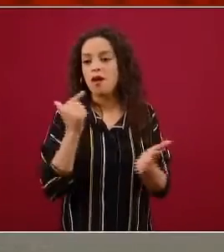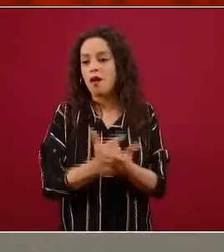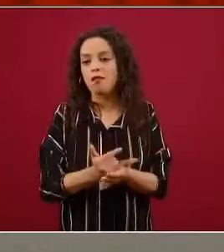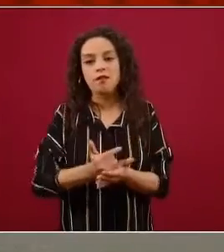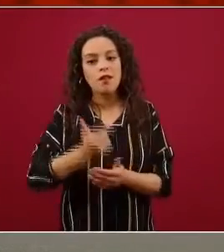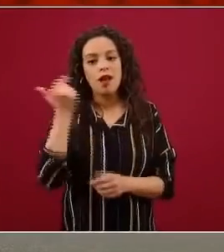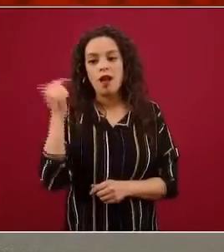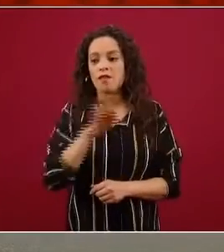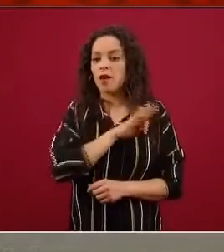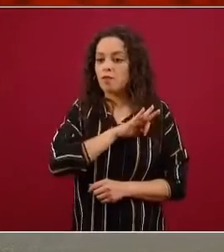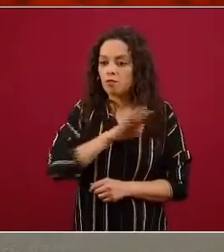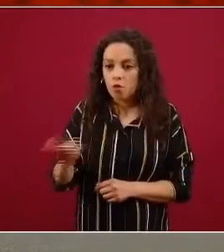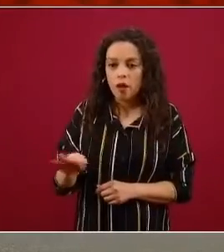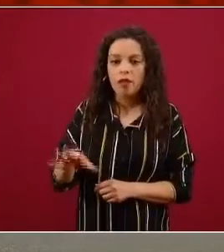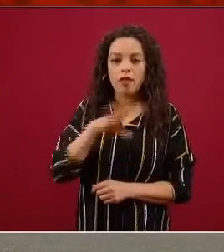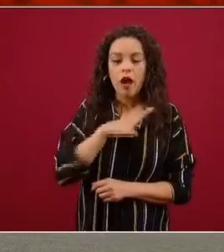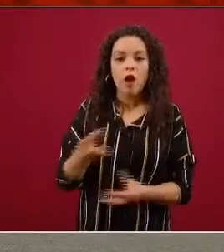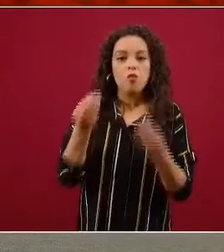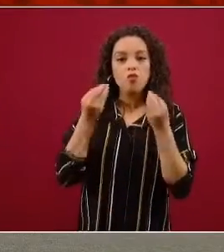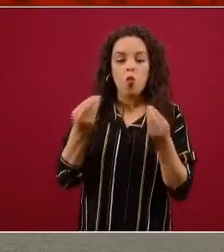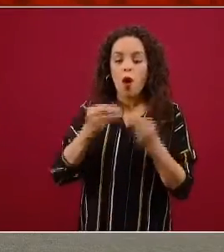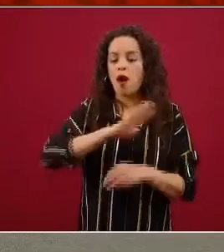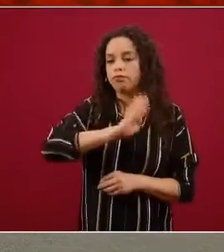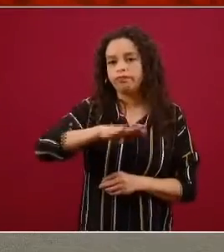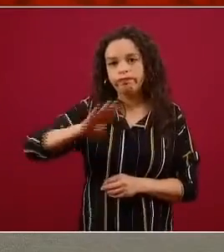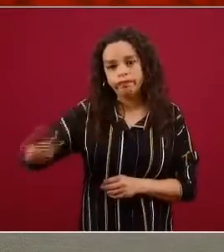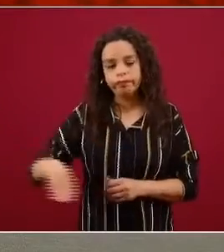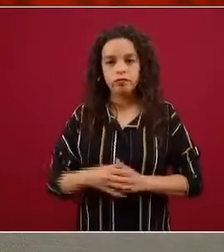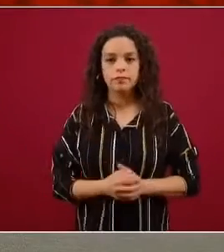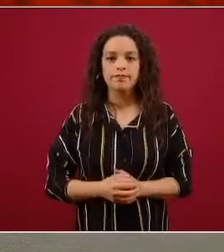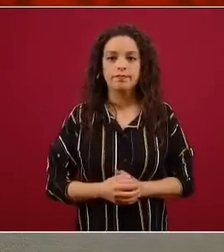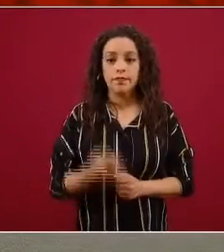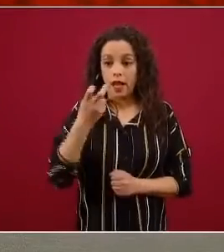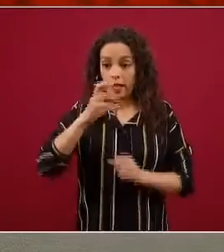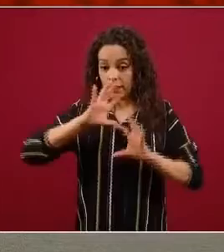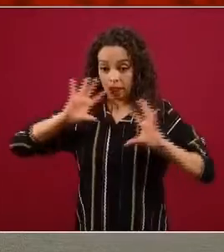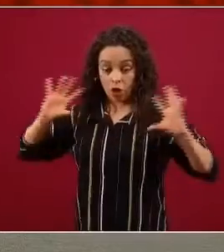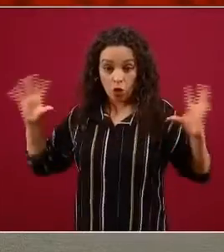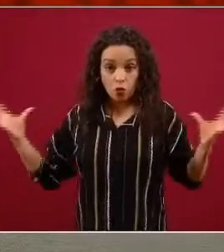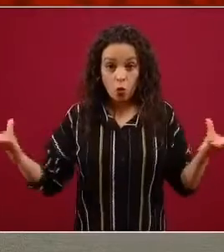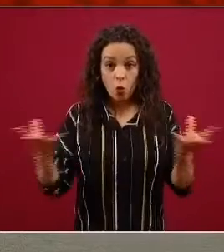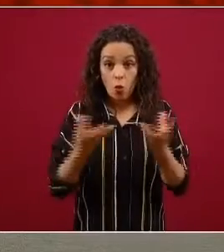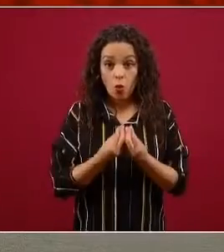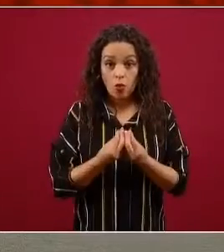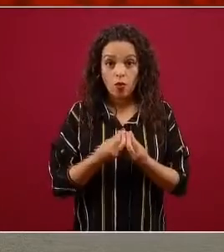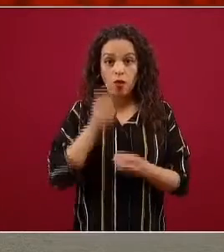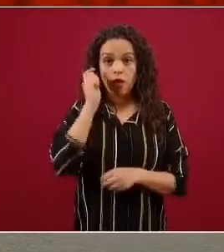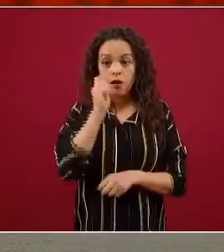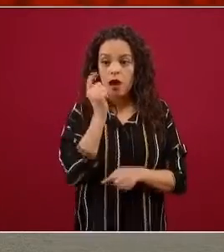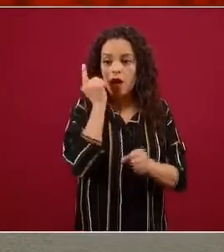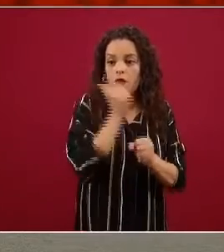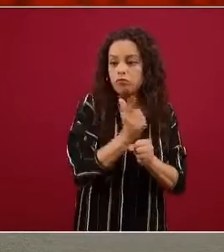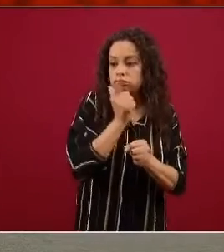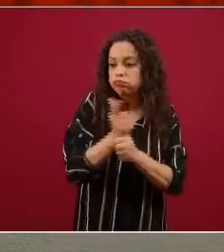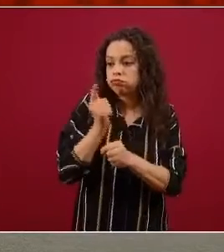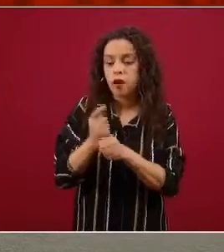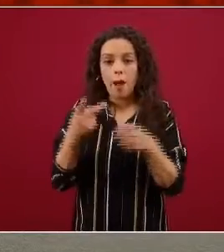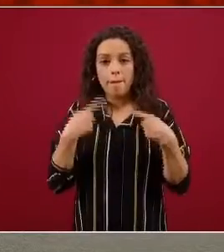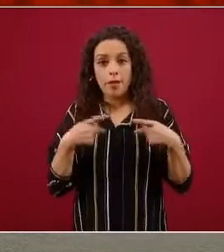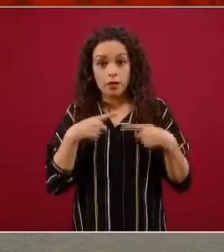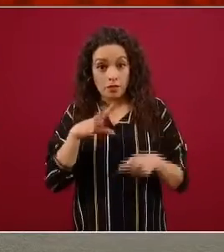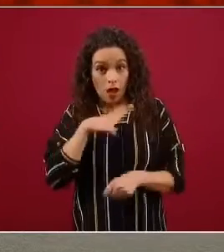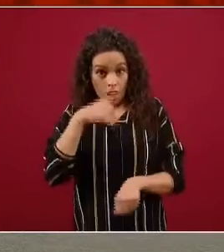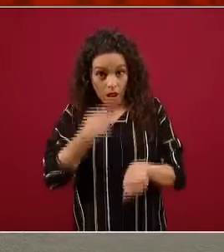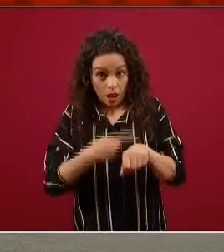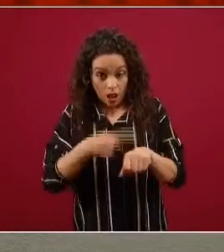causar mortalidad. Todos estos elementos, la identificación de personas con el